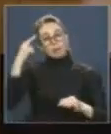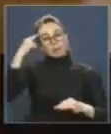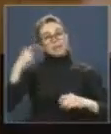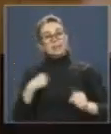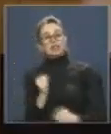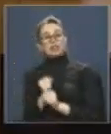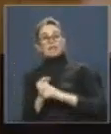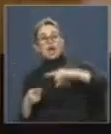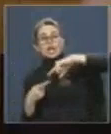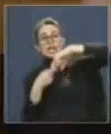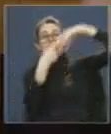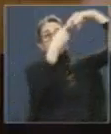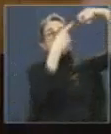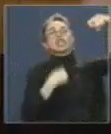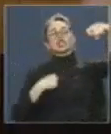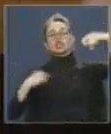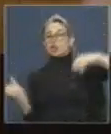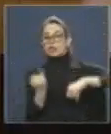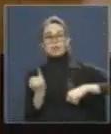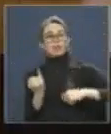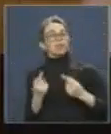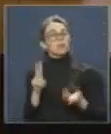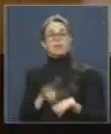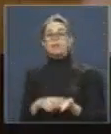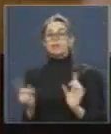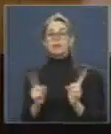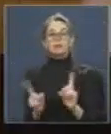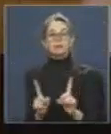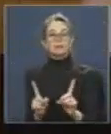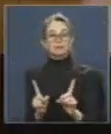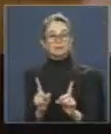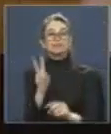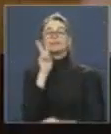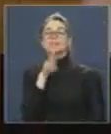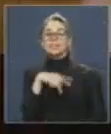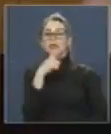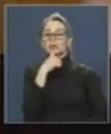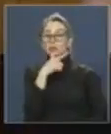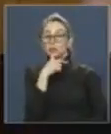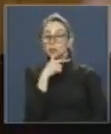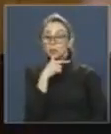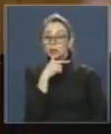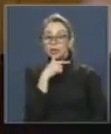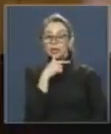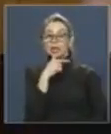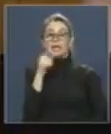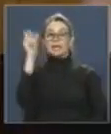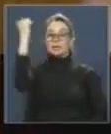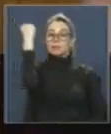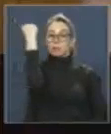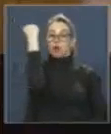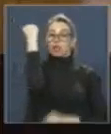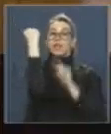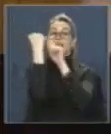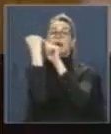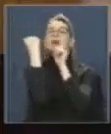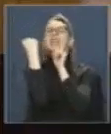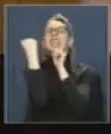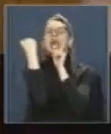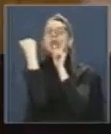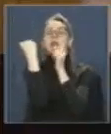autonomía pero no la tiene entonces sin lugar a dudas es el poderoso señor dinero